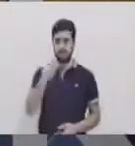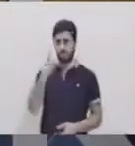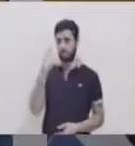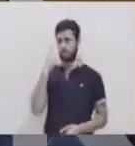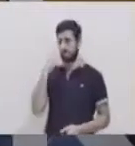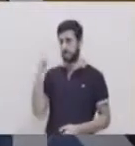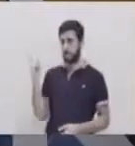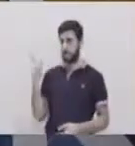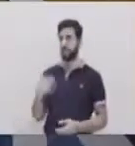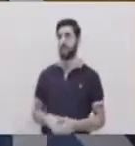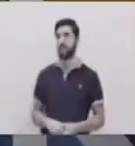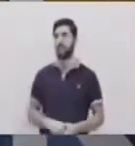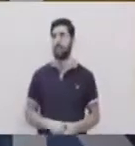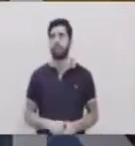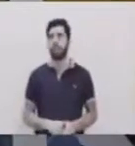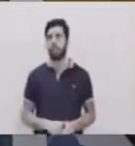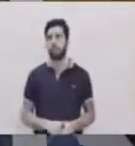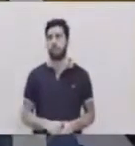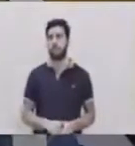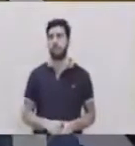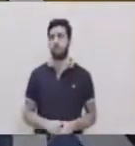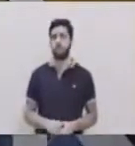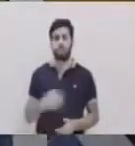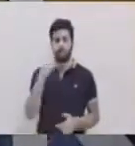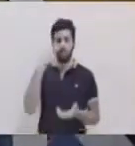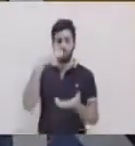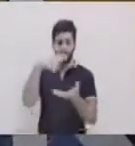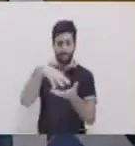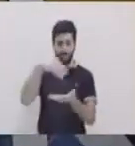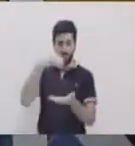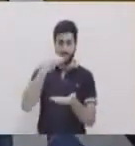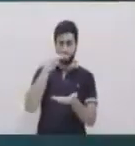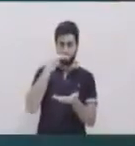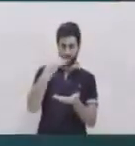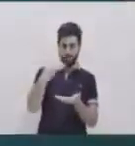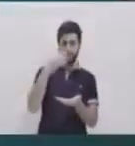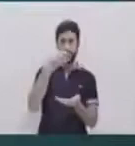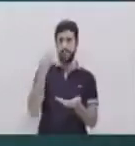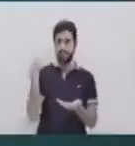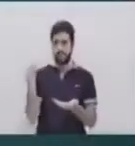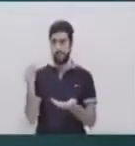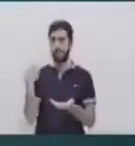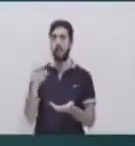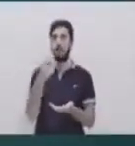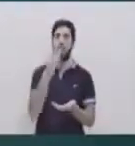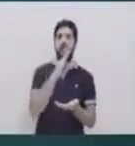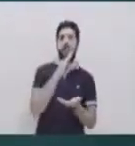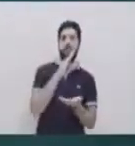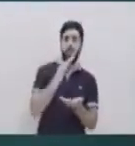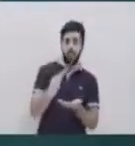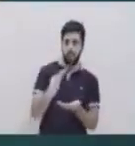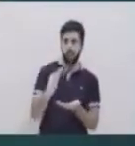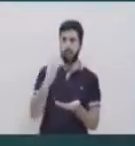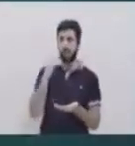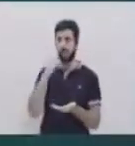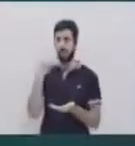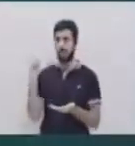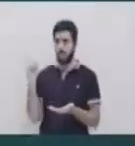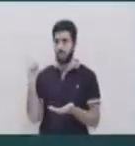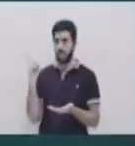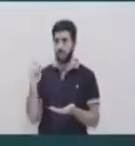observen, de manera vertical luego en posición